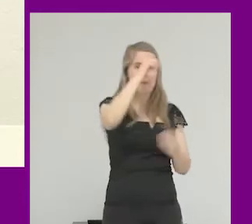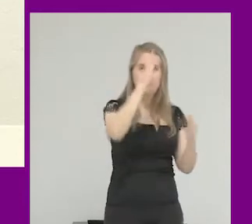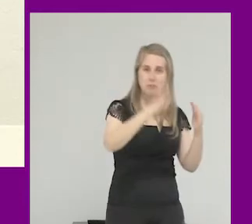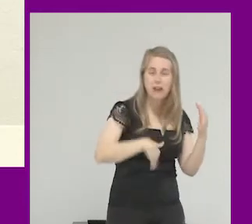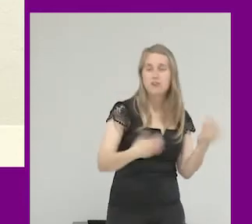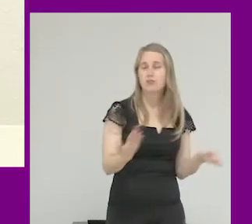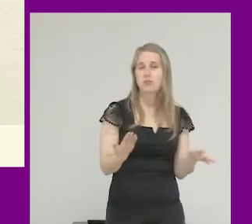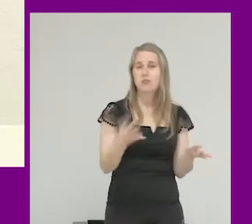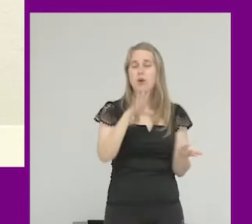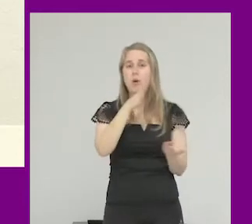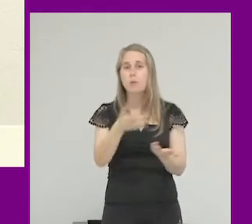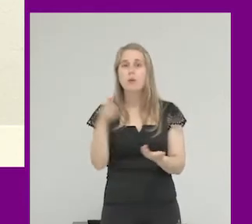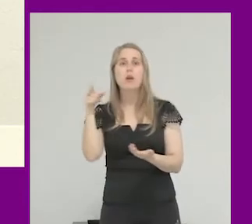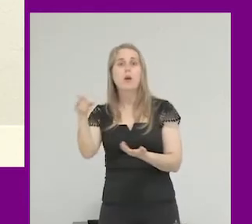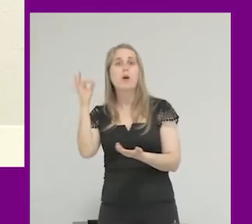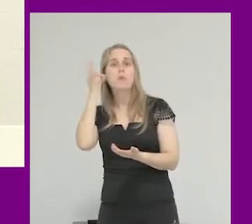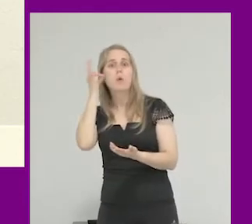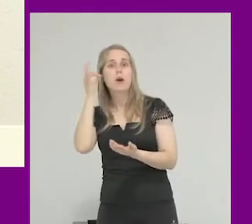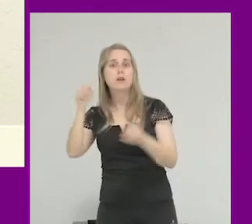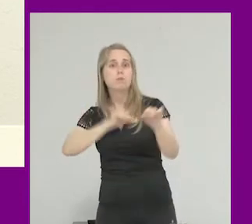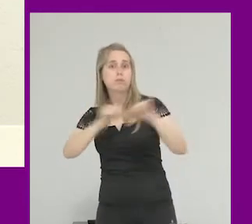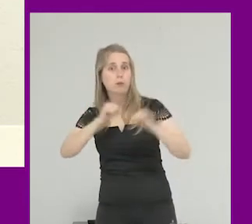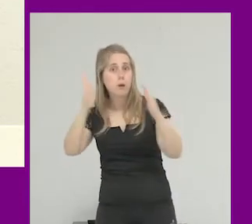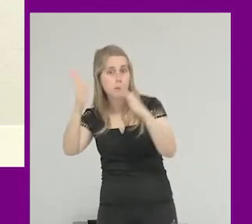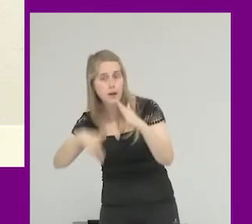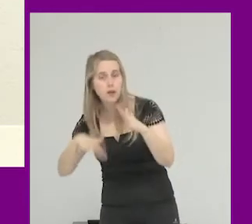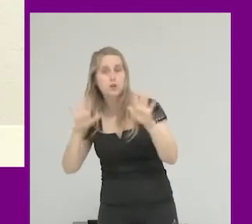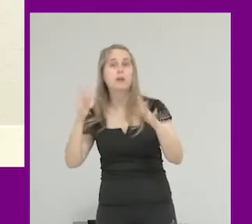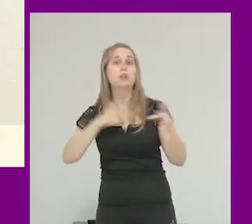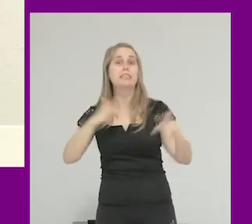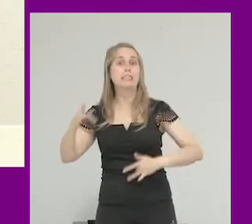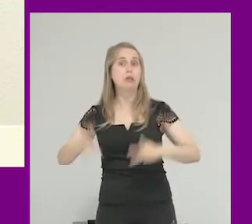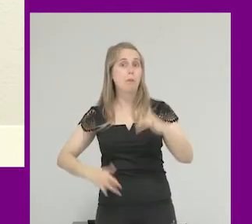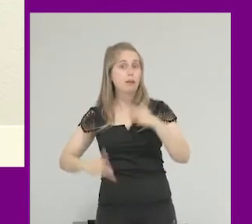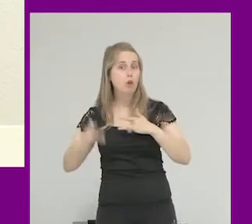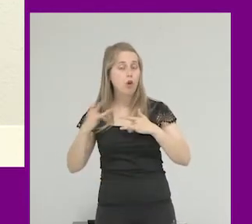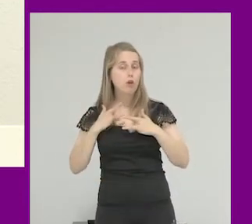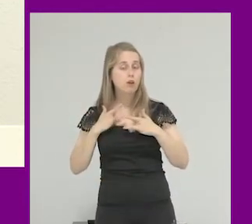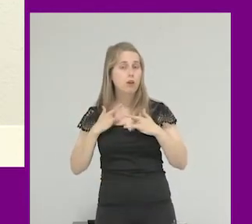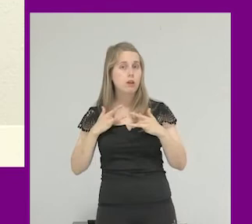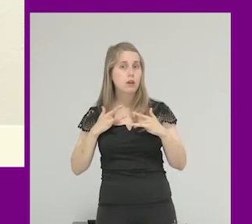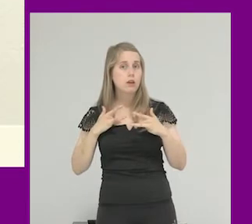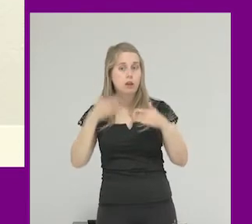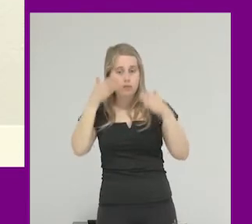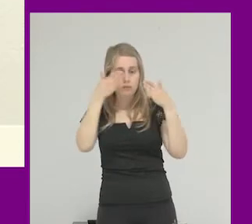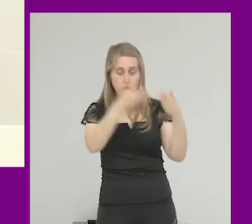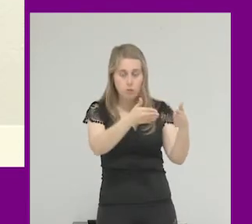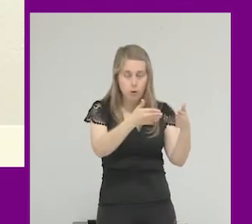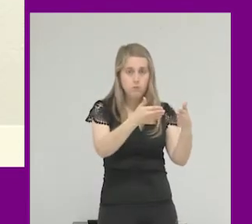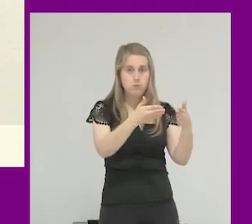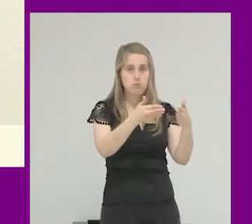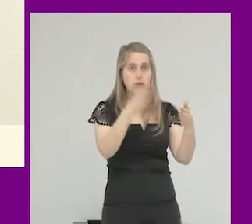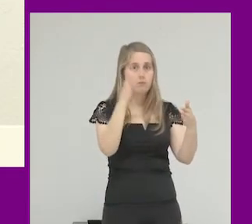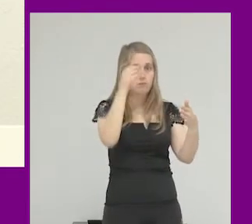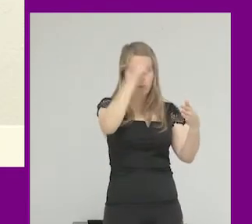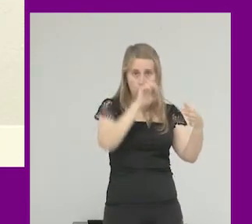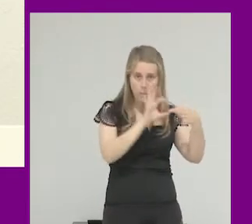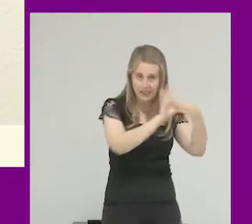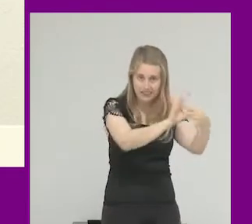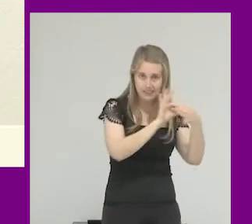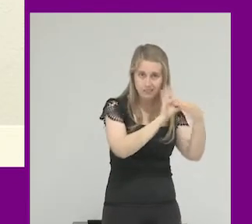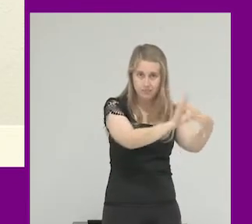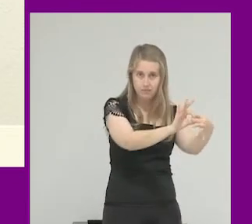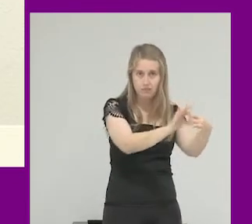siendo que las mujeres tienen menos infartos, pero como la sintomatología que se determinó era la propia de los